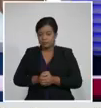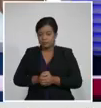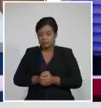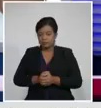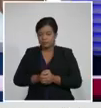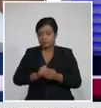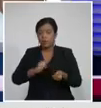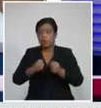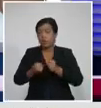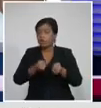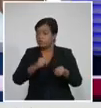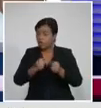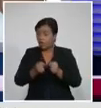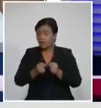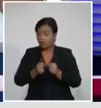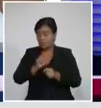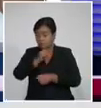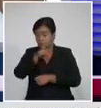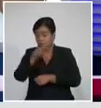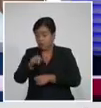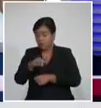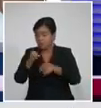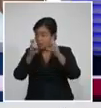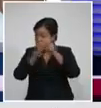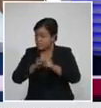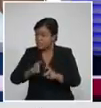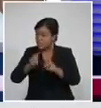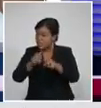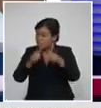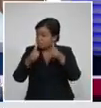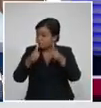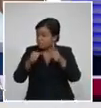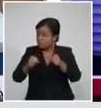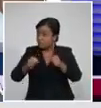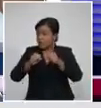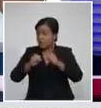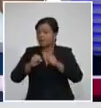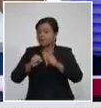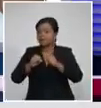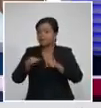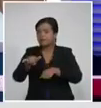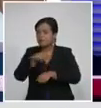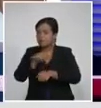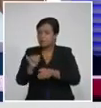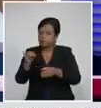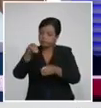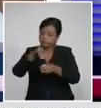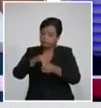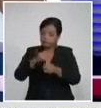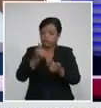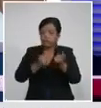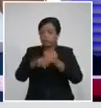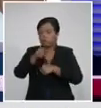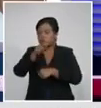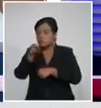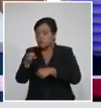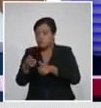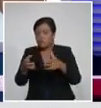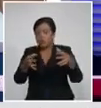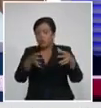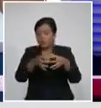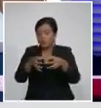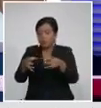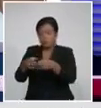técnicos, pero para que la investigación sea rigurosa, se hacen criterios de inclusión, de exclusión, para que sea más